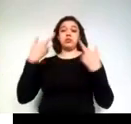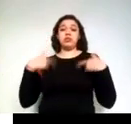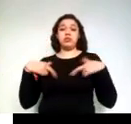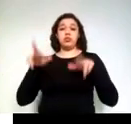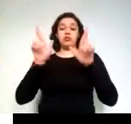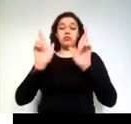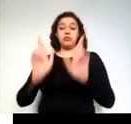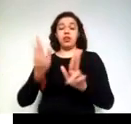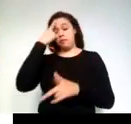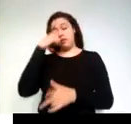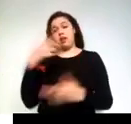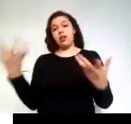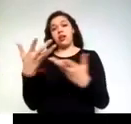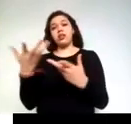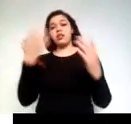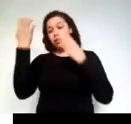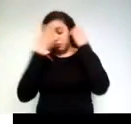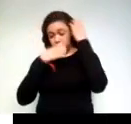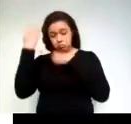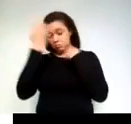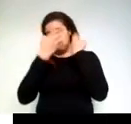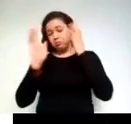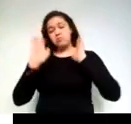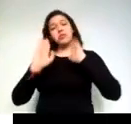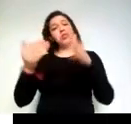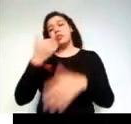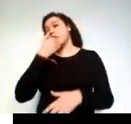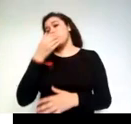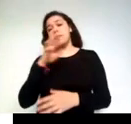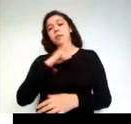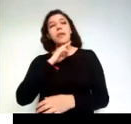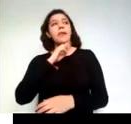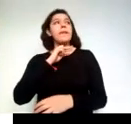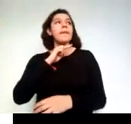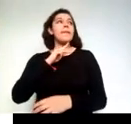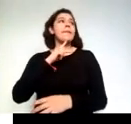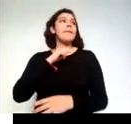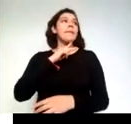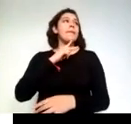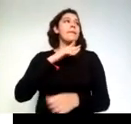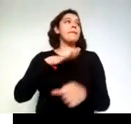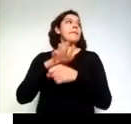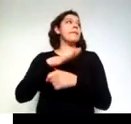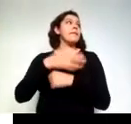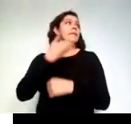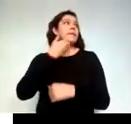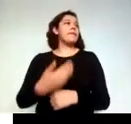poder realizar las evaluaciones, con eso será completamente suficiente, ¿no?